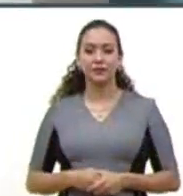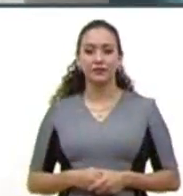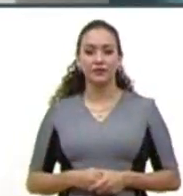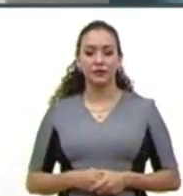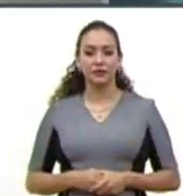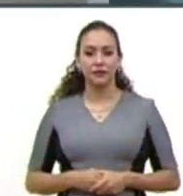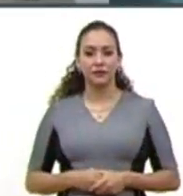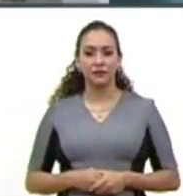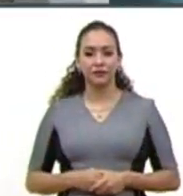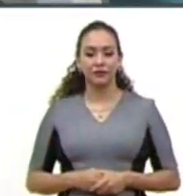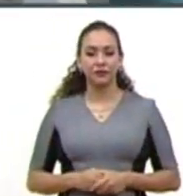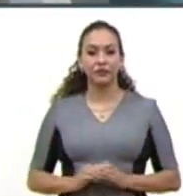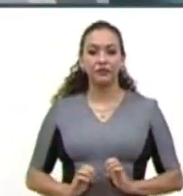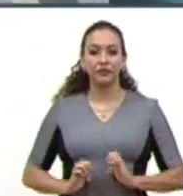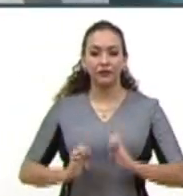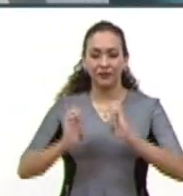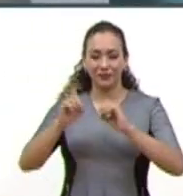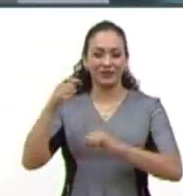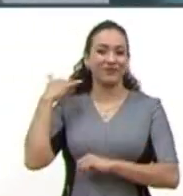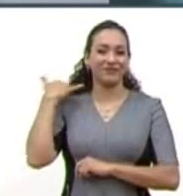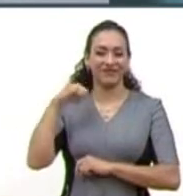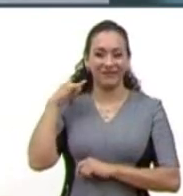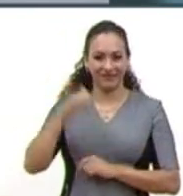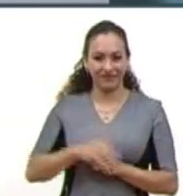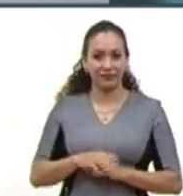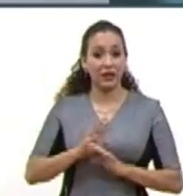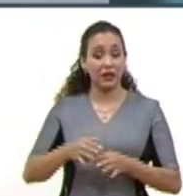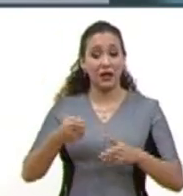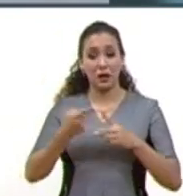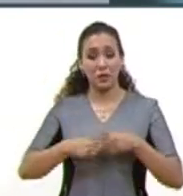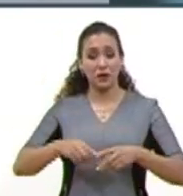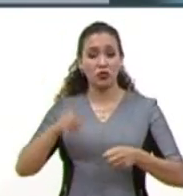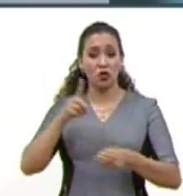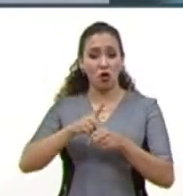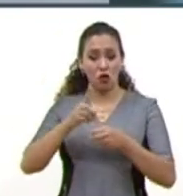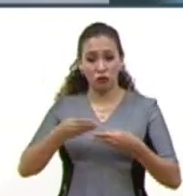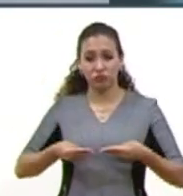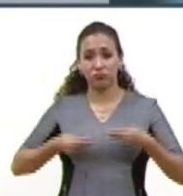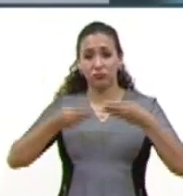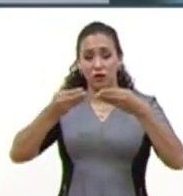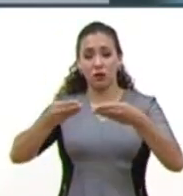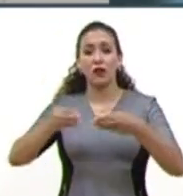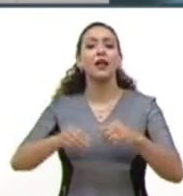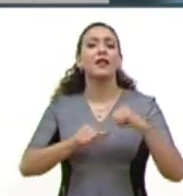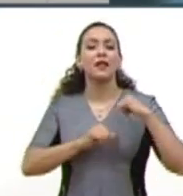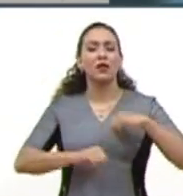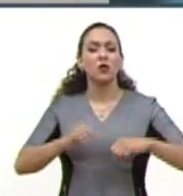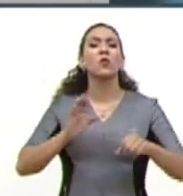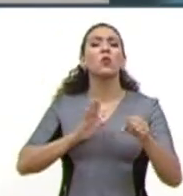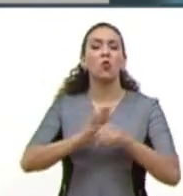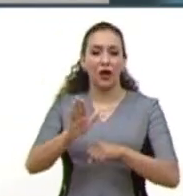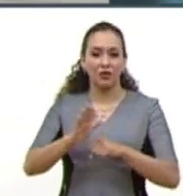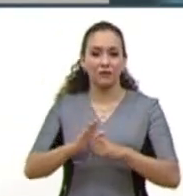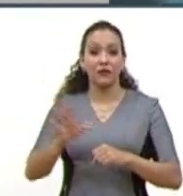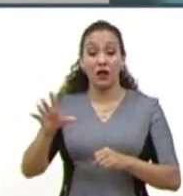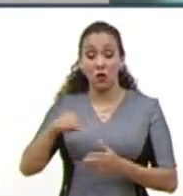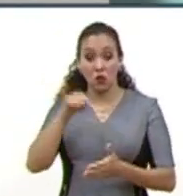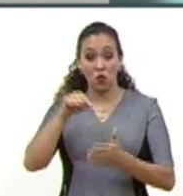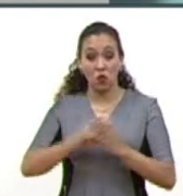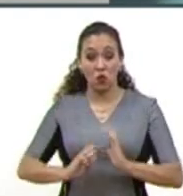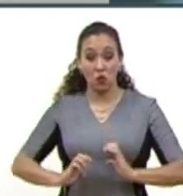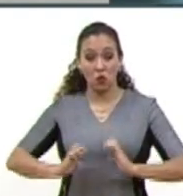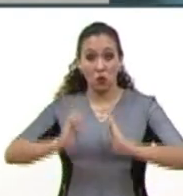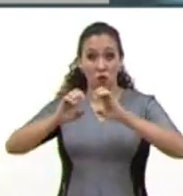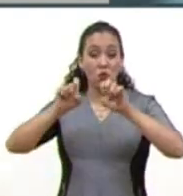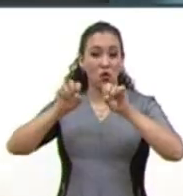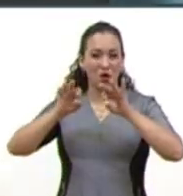El Ayuntamiento de Humán, en Yucatán, formalizó la donación al Poder Judicial del Estado del inmueble donde operan el Juzgado Segundo Mixto de